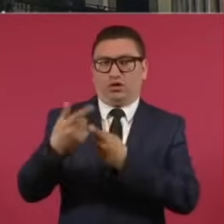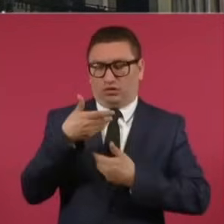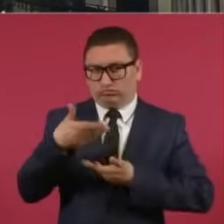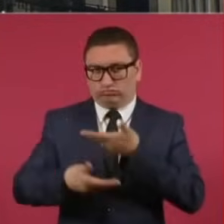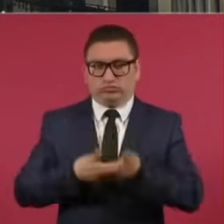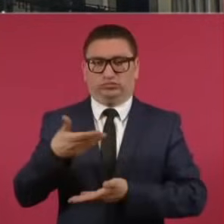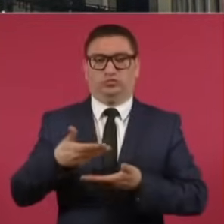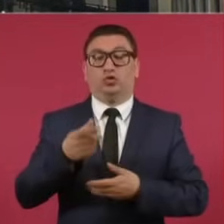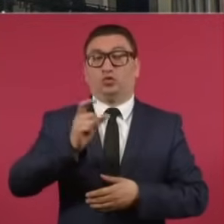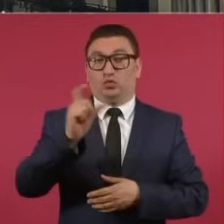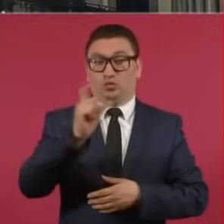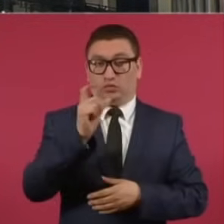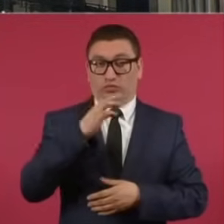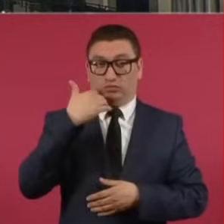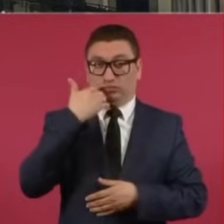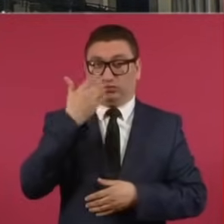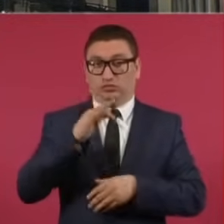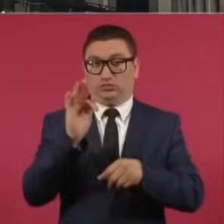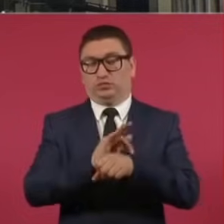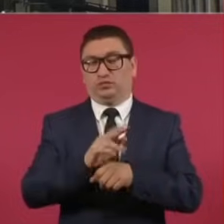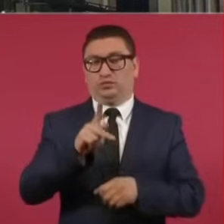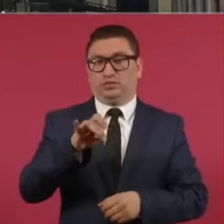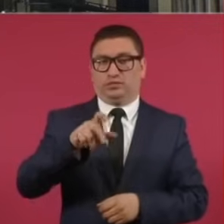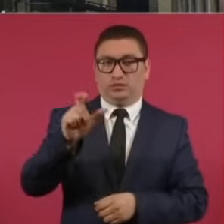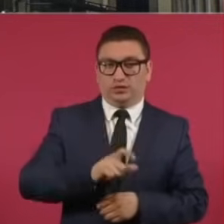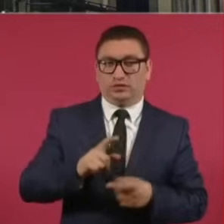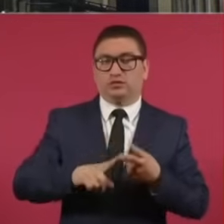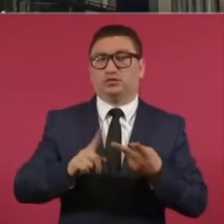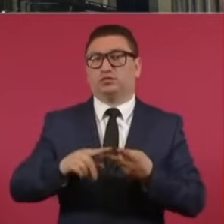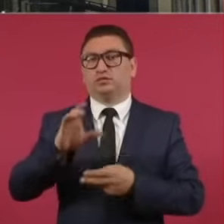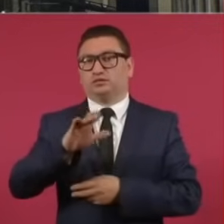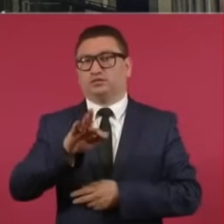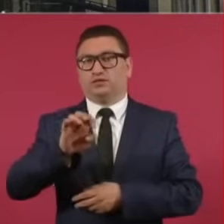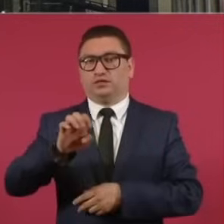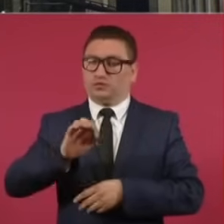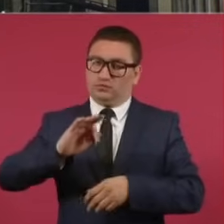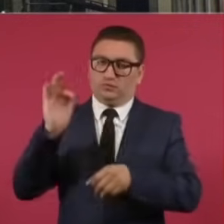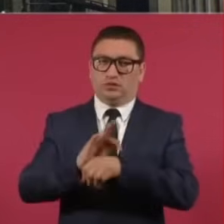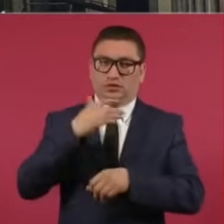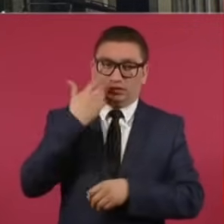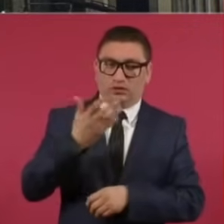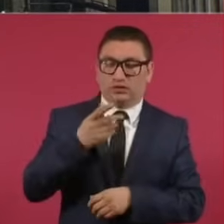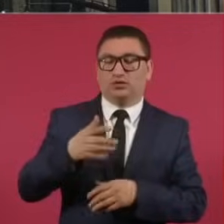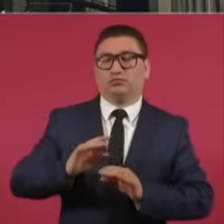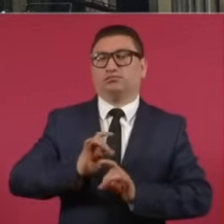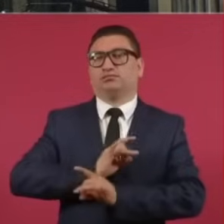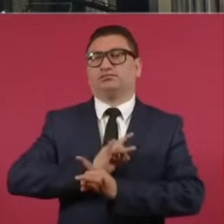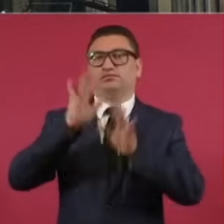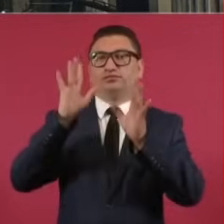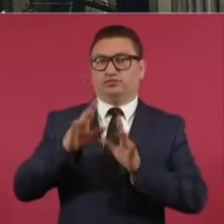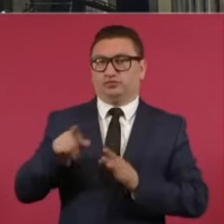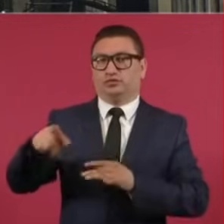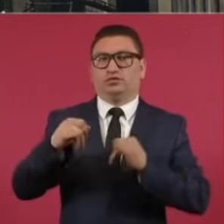Cada vez que se quiere defender a Pemex, que se quiere defender a la Comisión Federal de Electricidad, sale